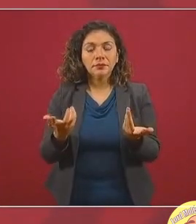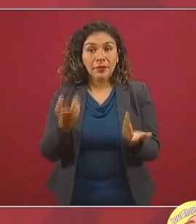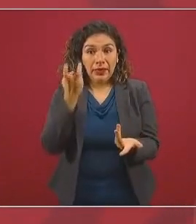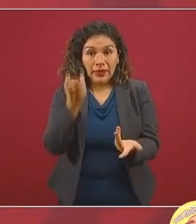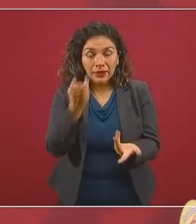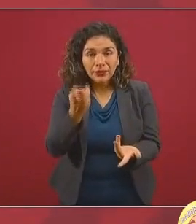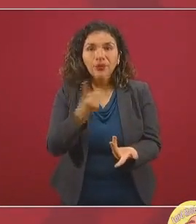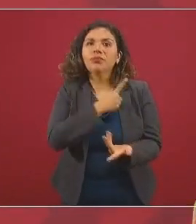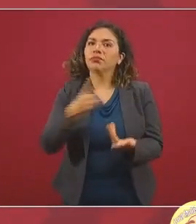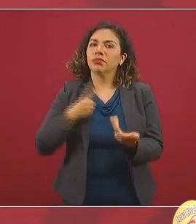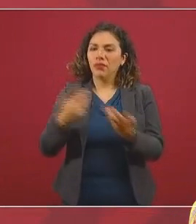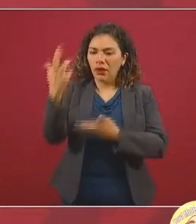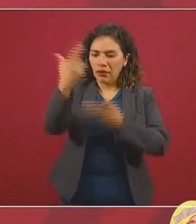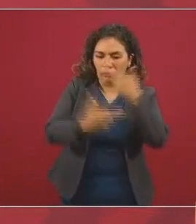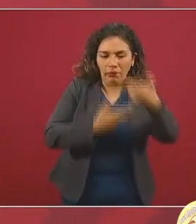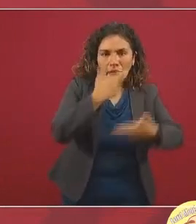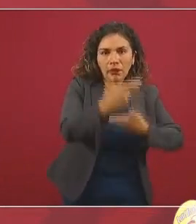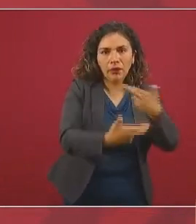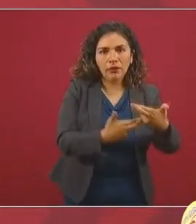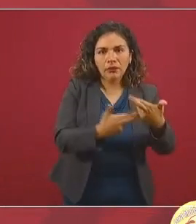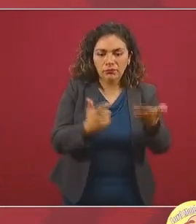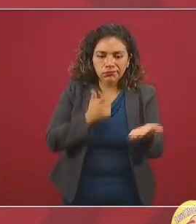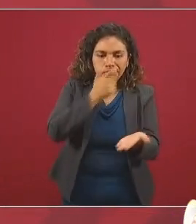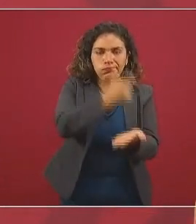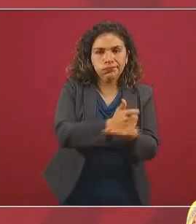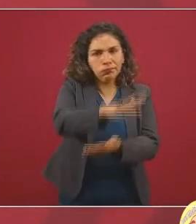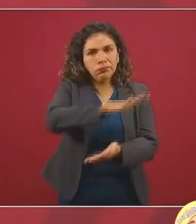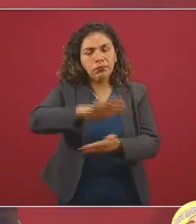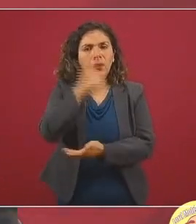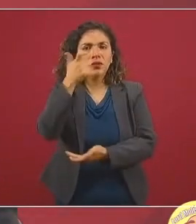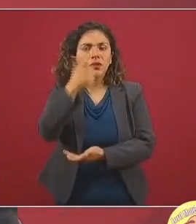Eso tiene que devolverse al erario.